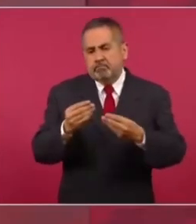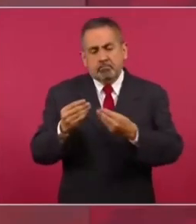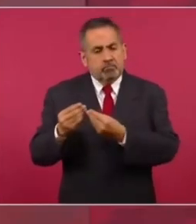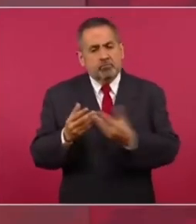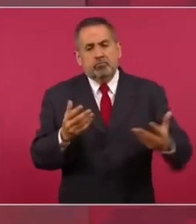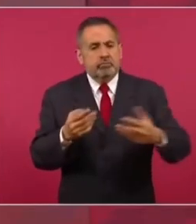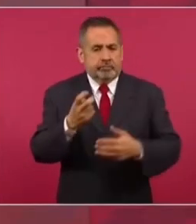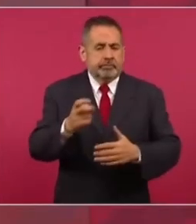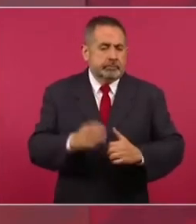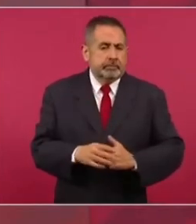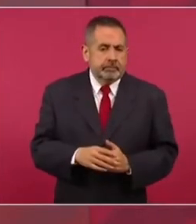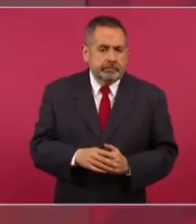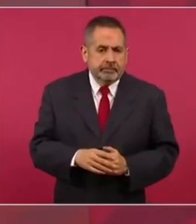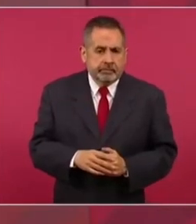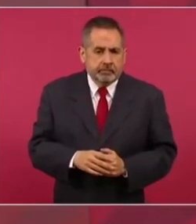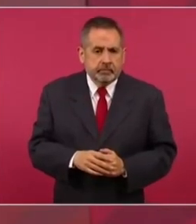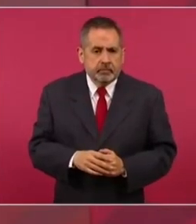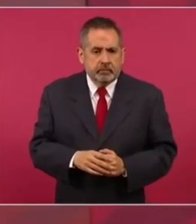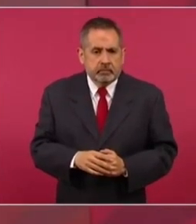Es